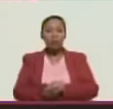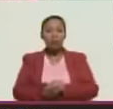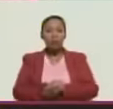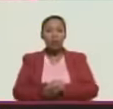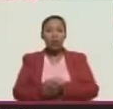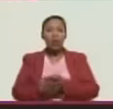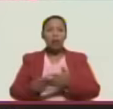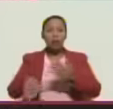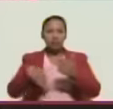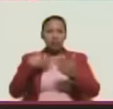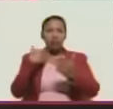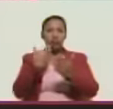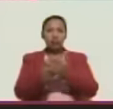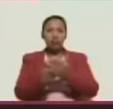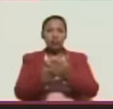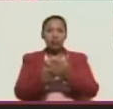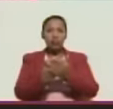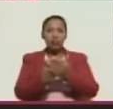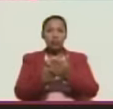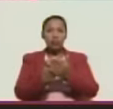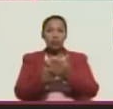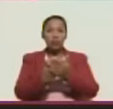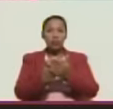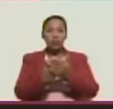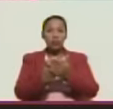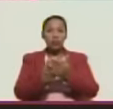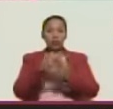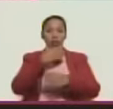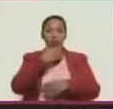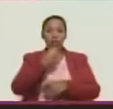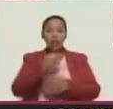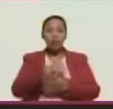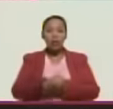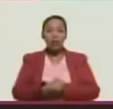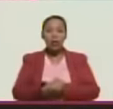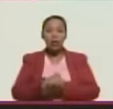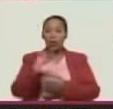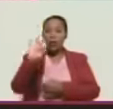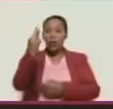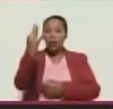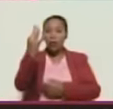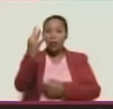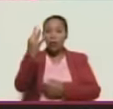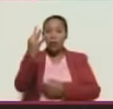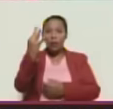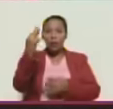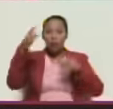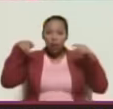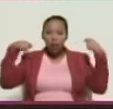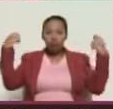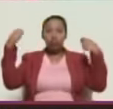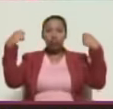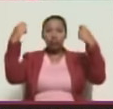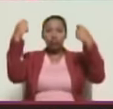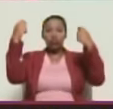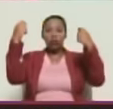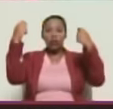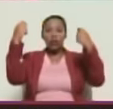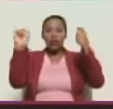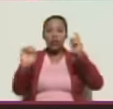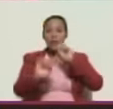culminará el primero de diciembre tercero la campaña del referendum